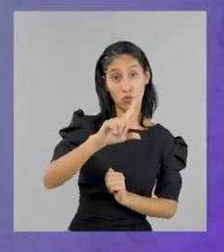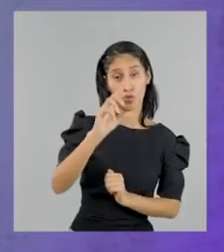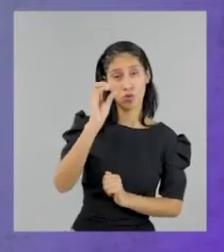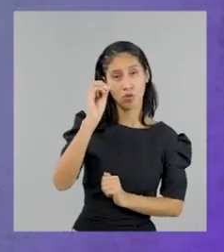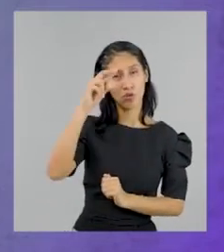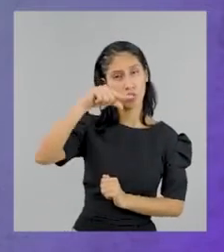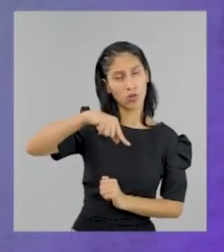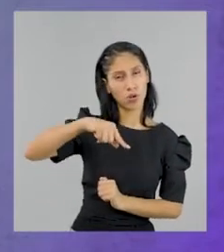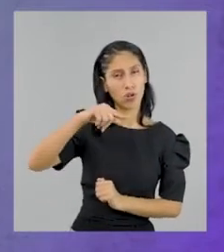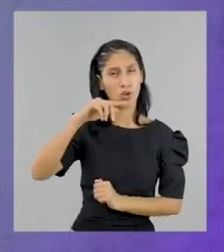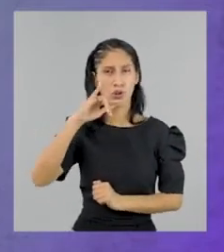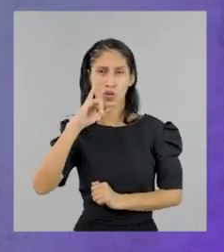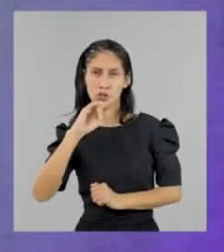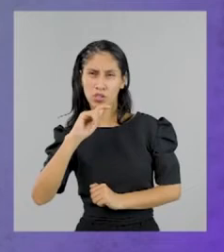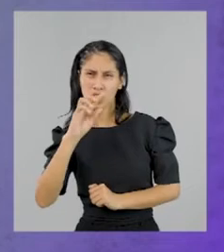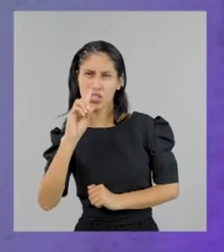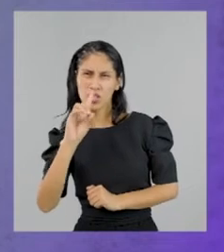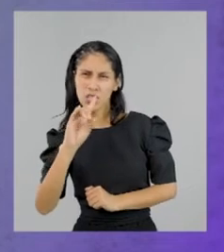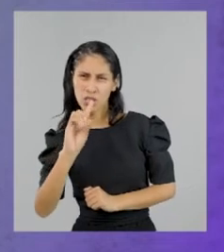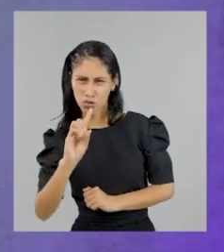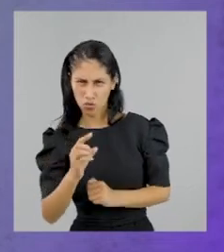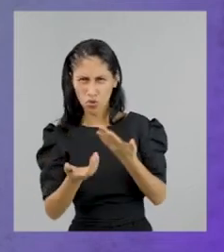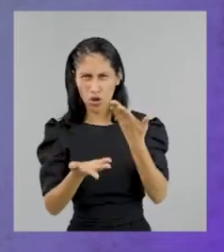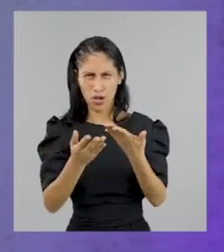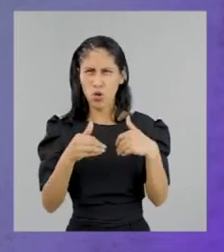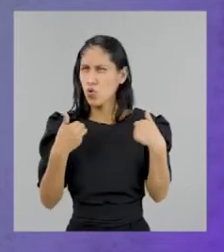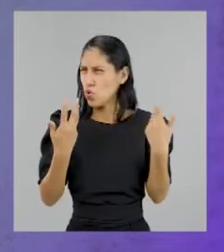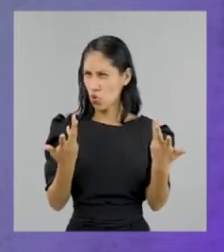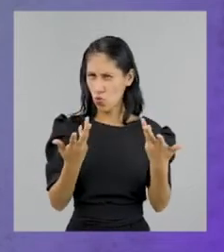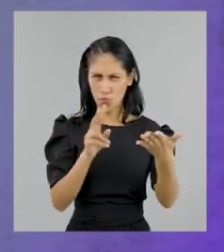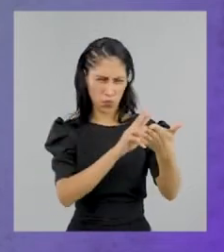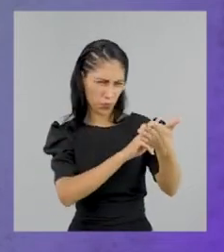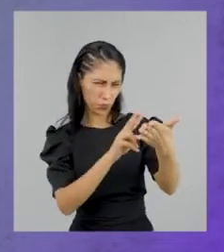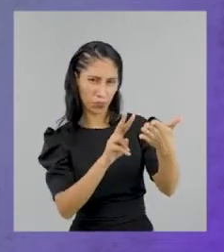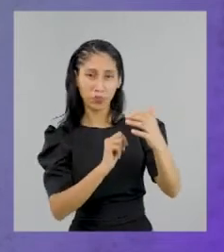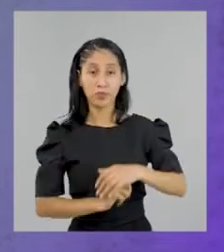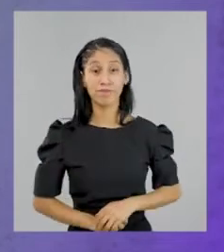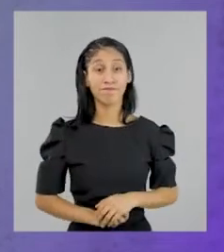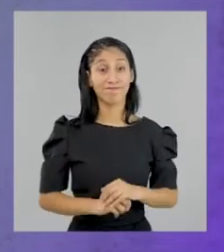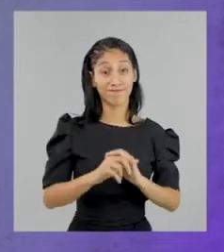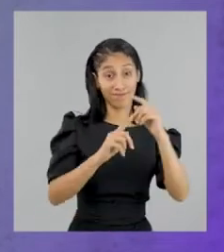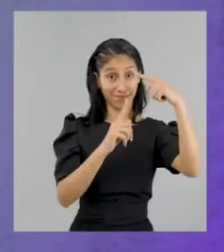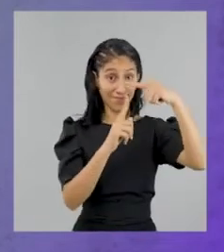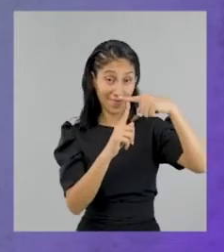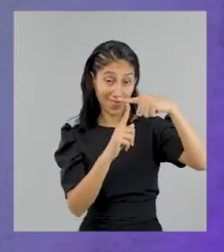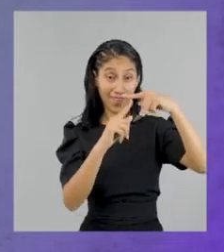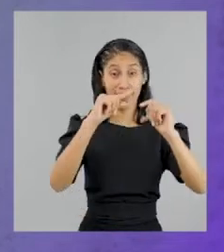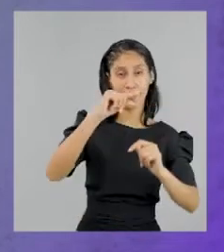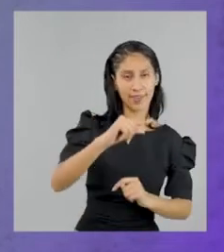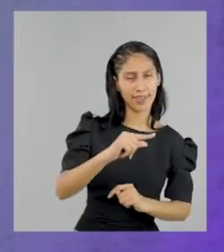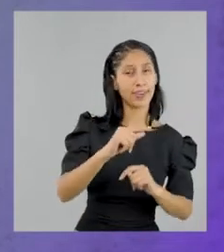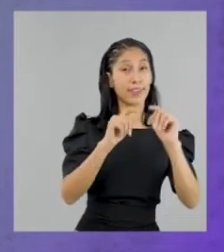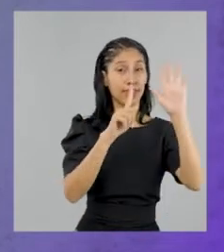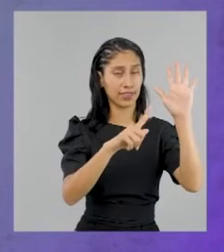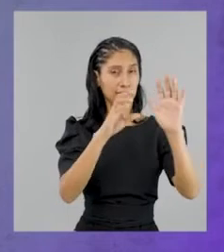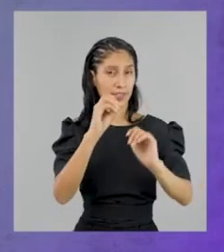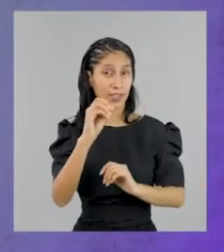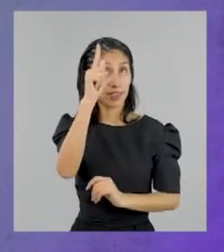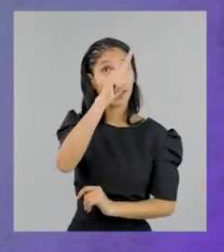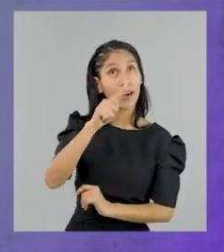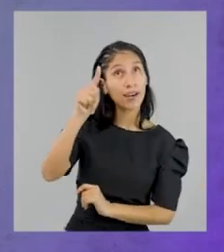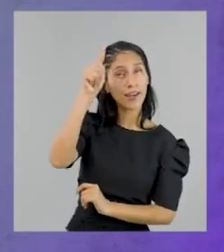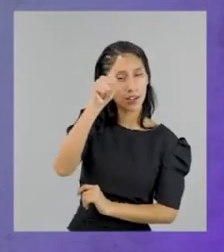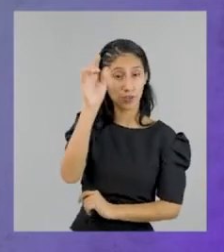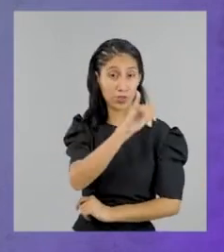la longitud. Y para ello trabajamos ahora con el ángulo de 60 grados. Tangente de